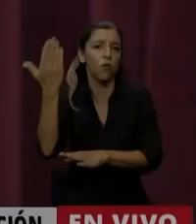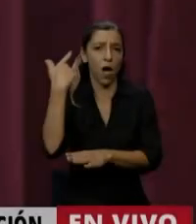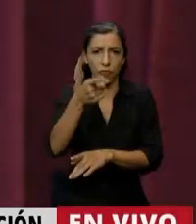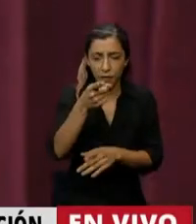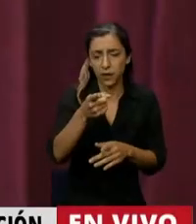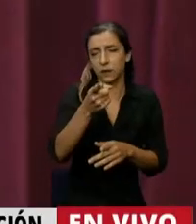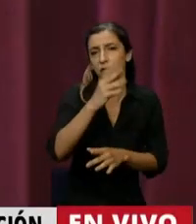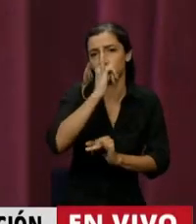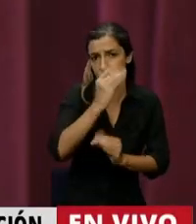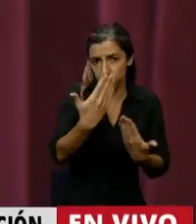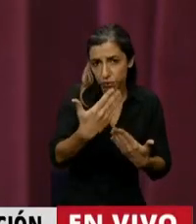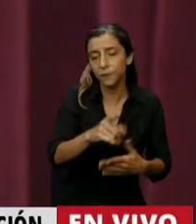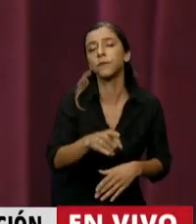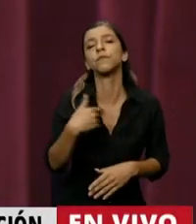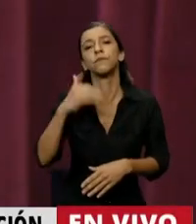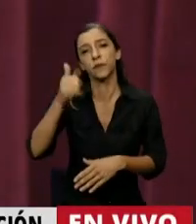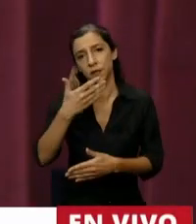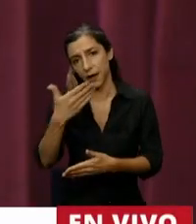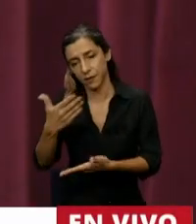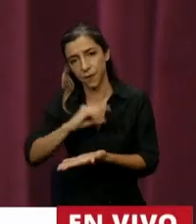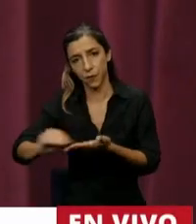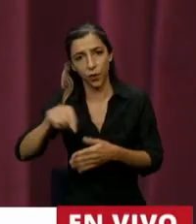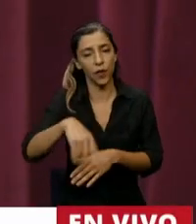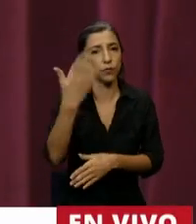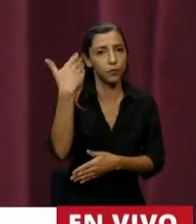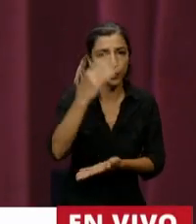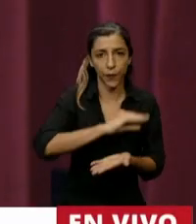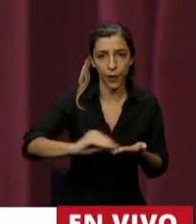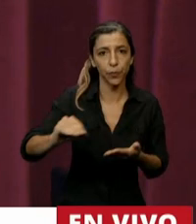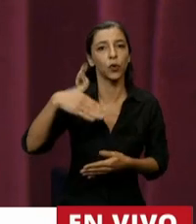El uso de la palabra la diputada Martínez Villada.